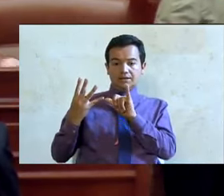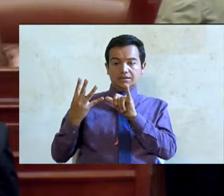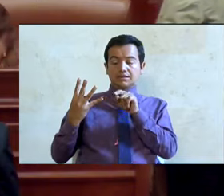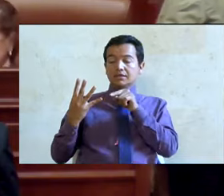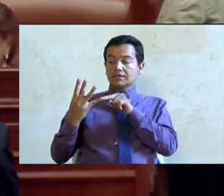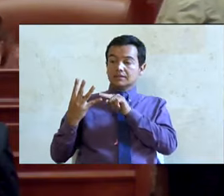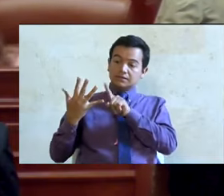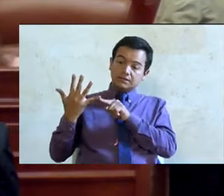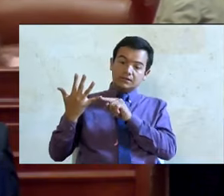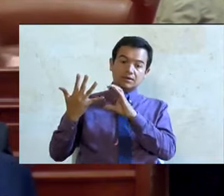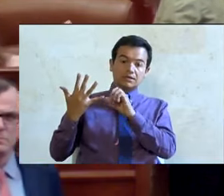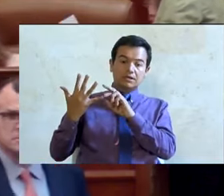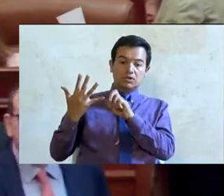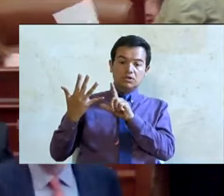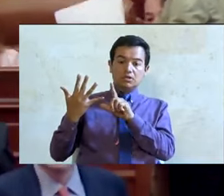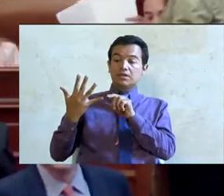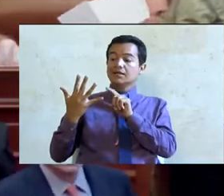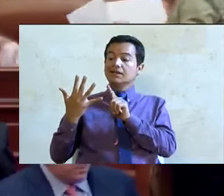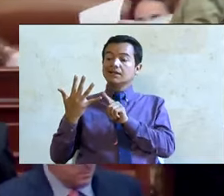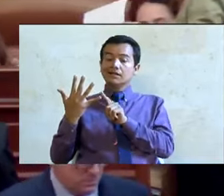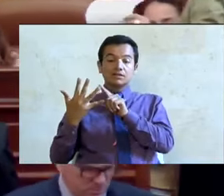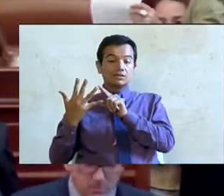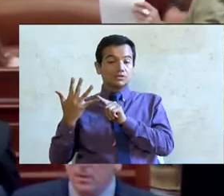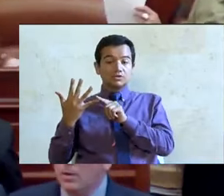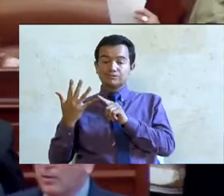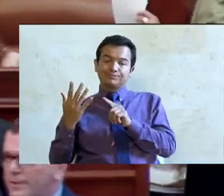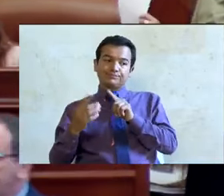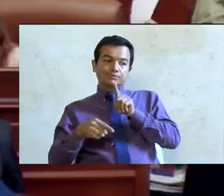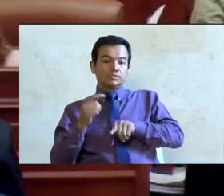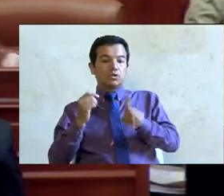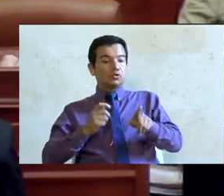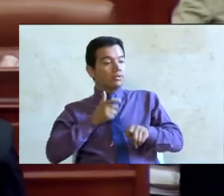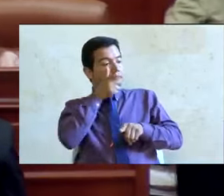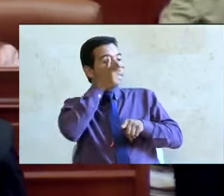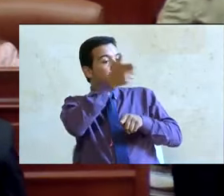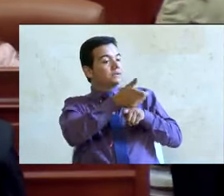impedidos por tener investigaciones en la Corte Suprema de Justicia